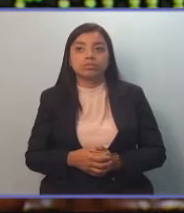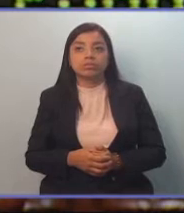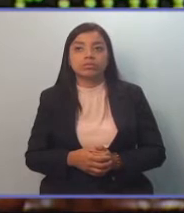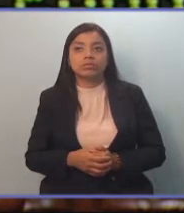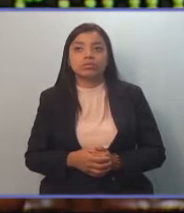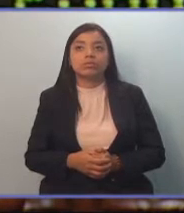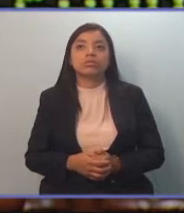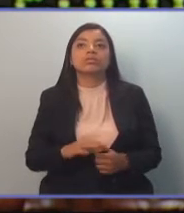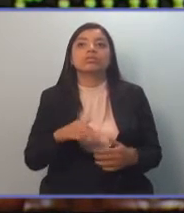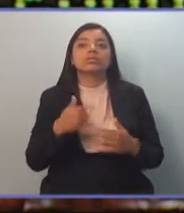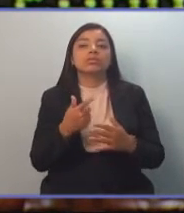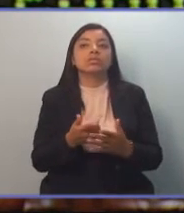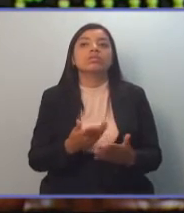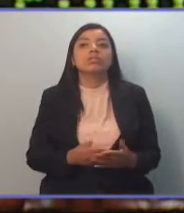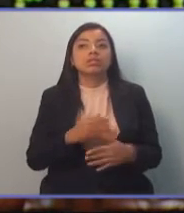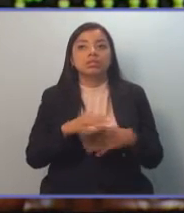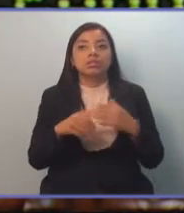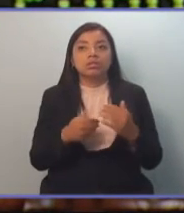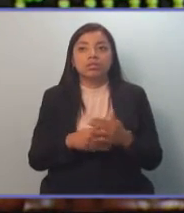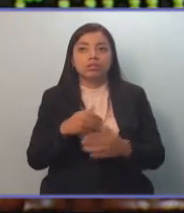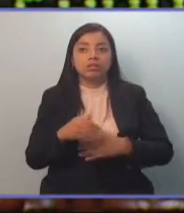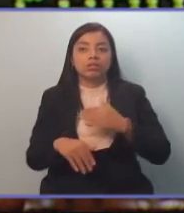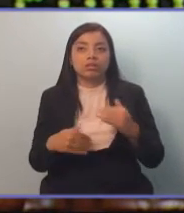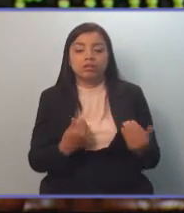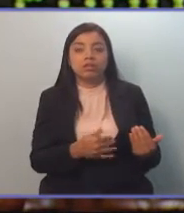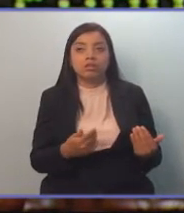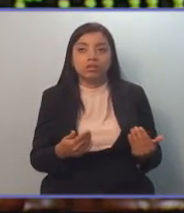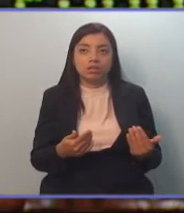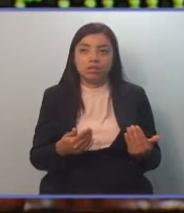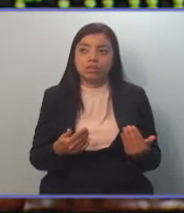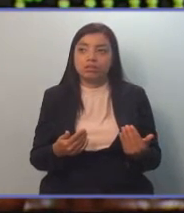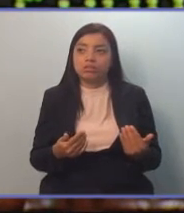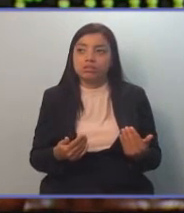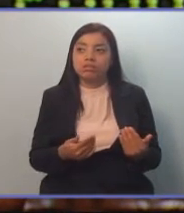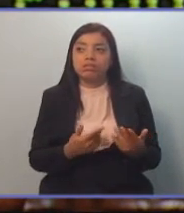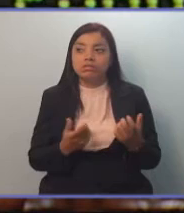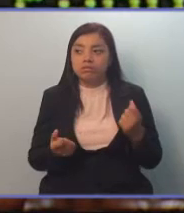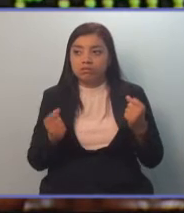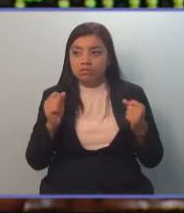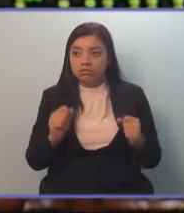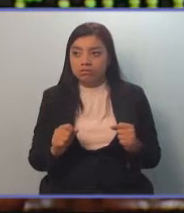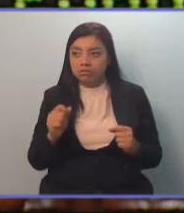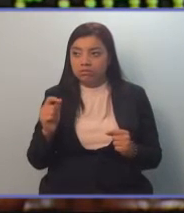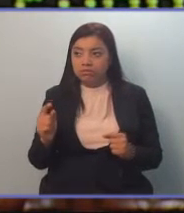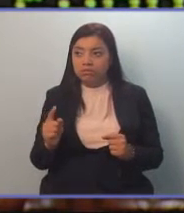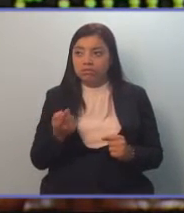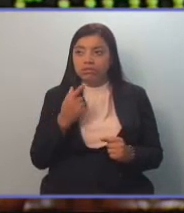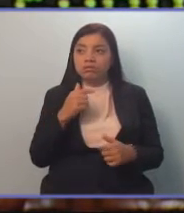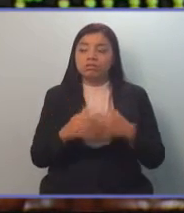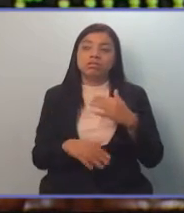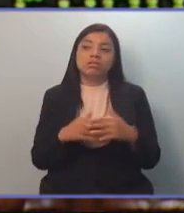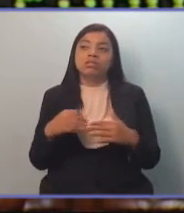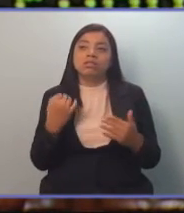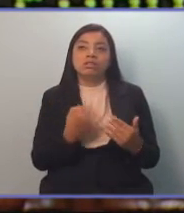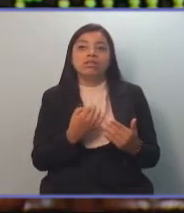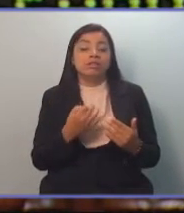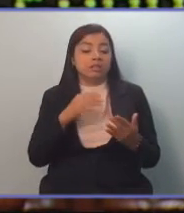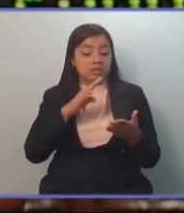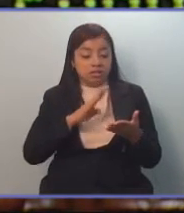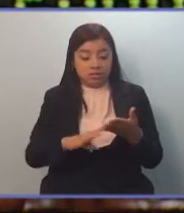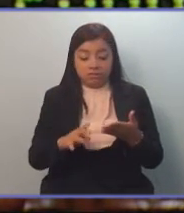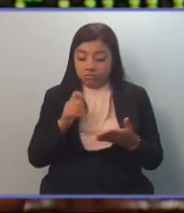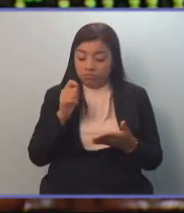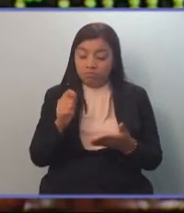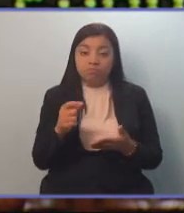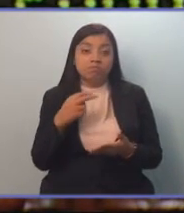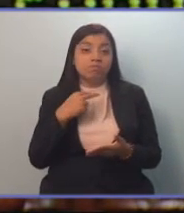Todos los derechos antes relacionados incluyen IVA y serán los únicos que deberán ser cancelados en consecuencia. En